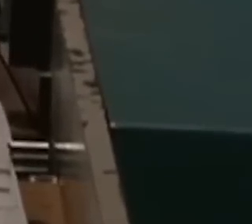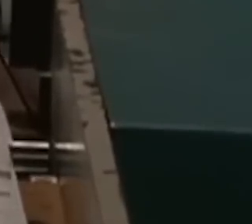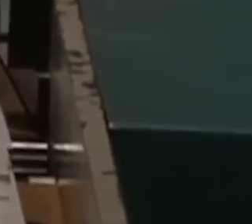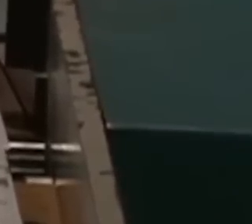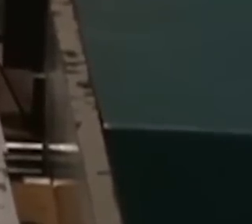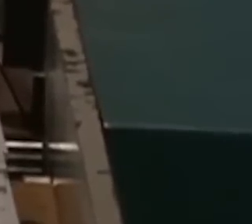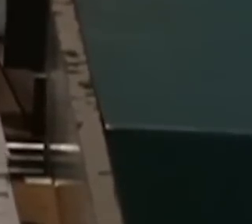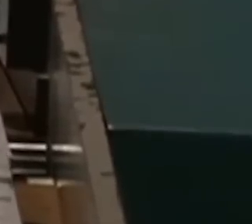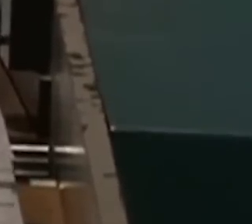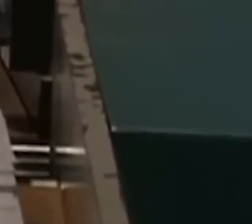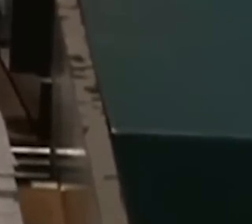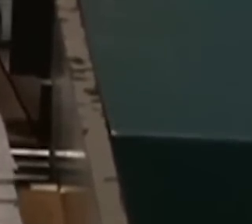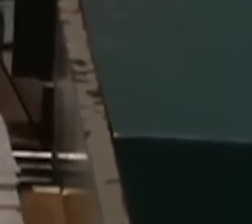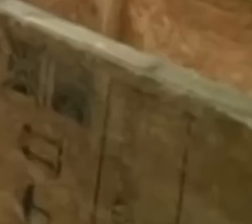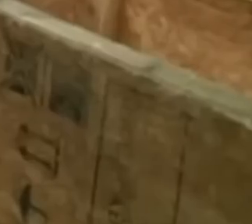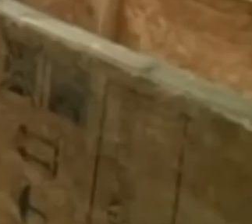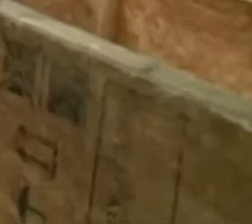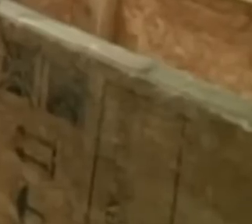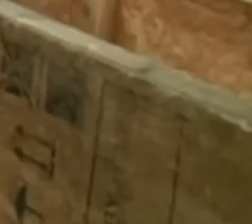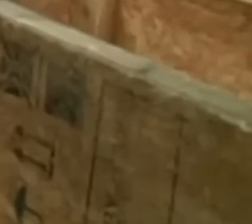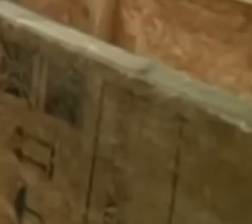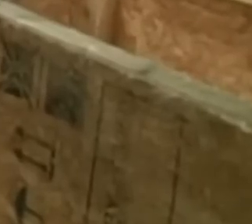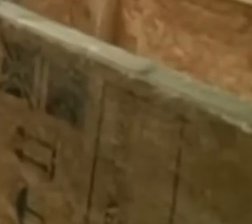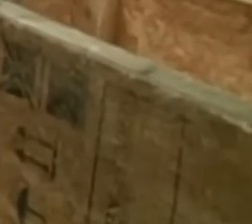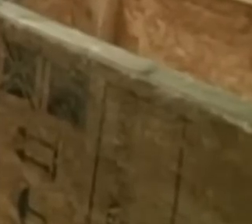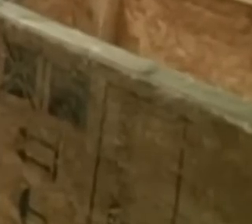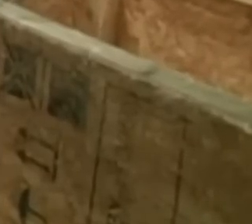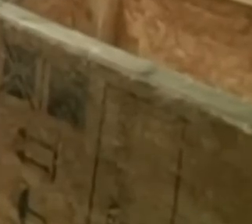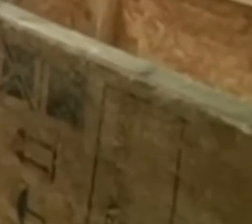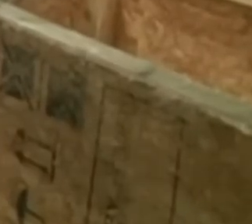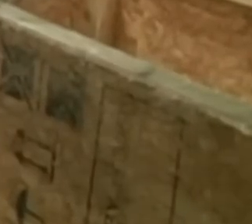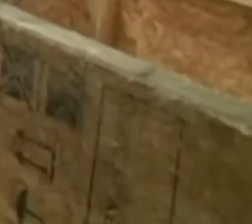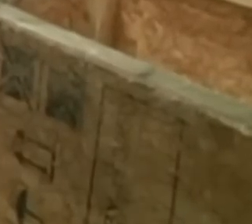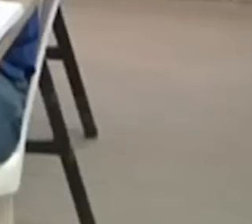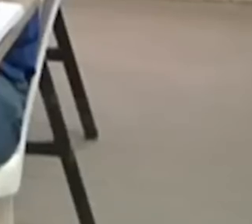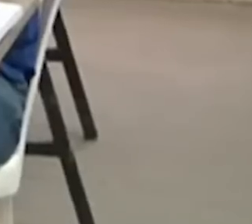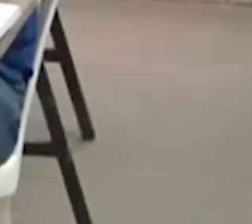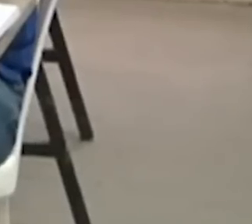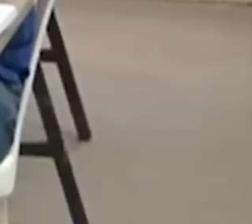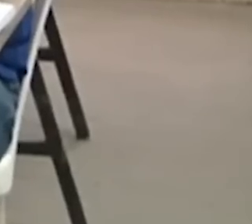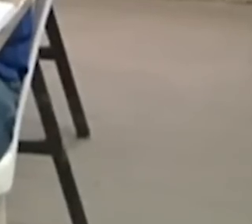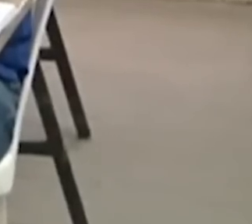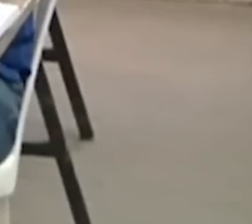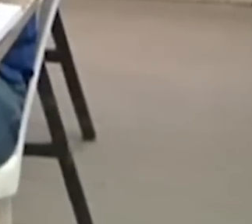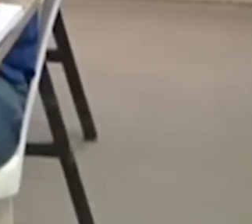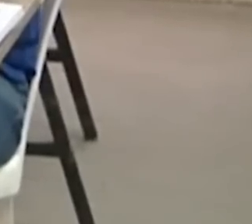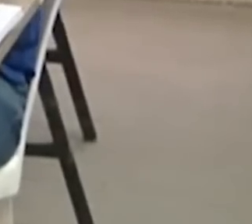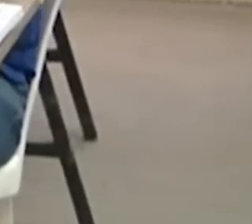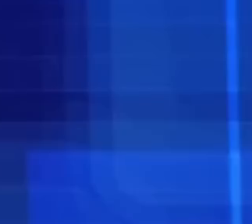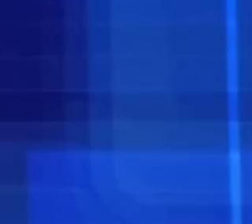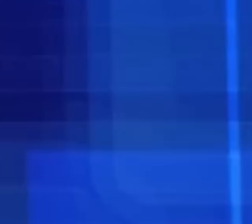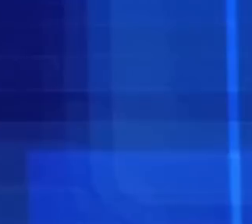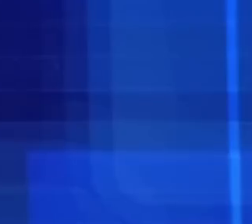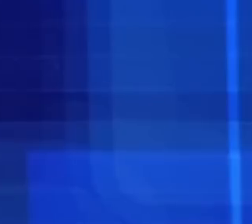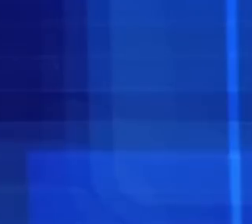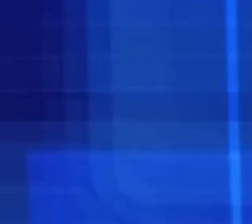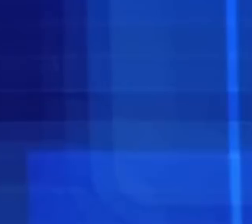septiembre inicia la campaña y terminará el 12 de octubre.